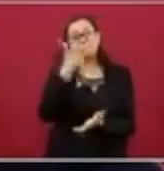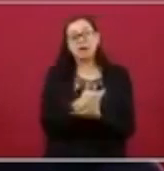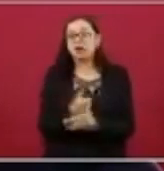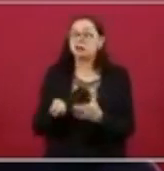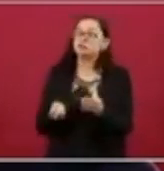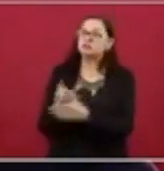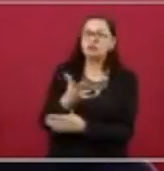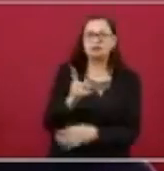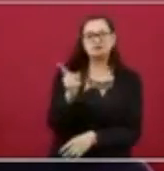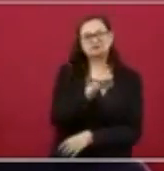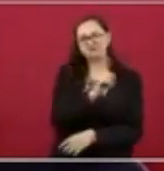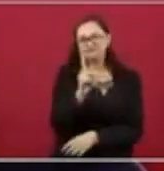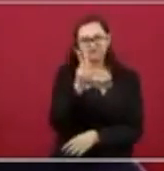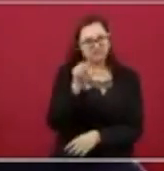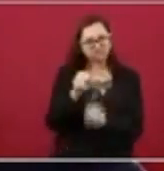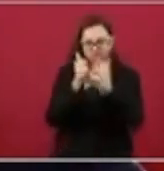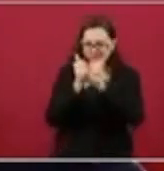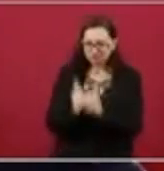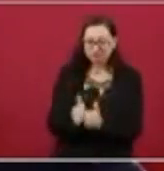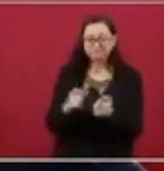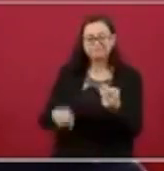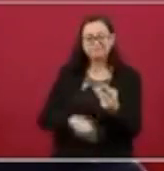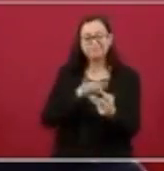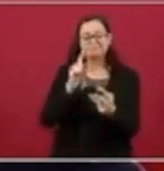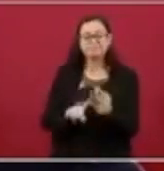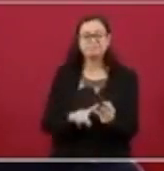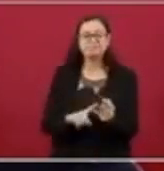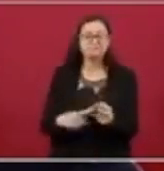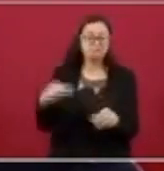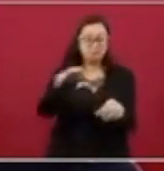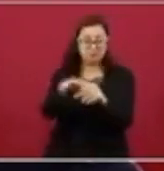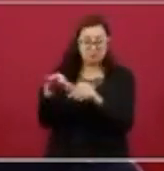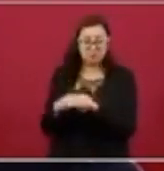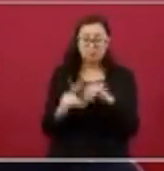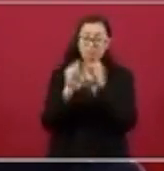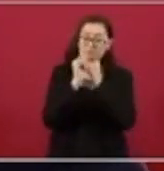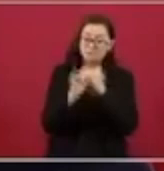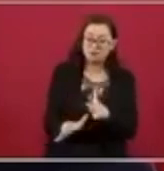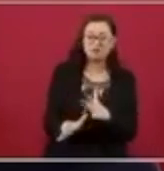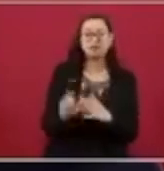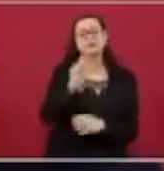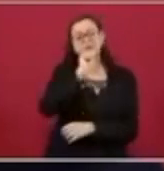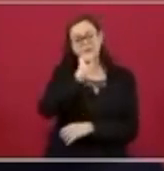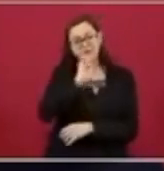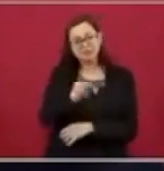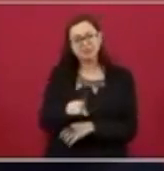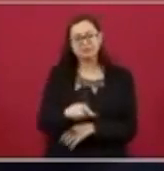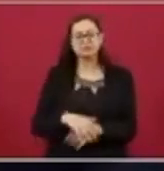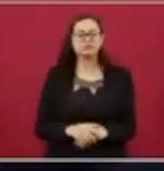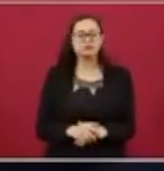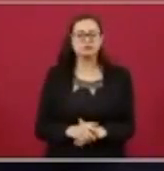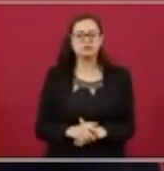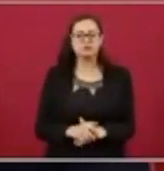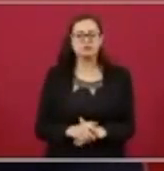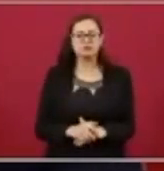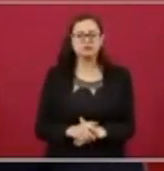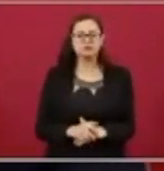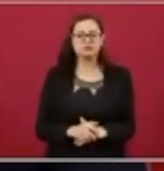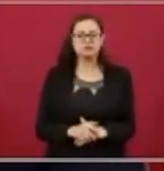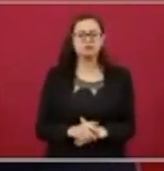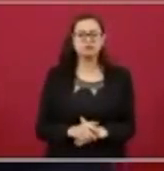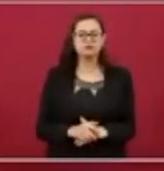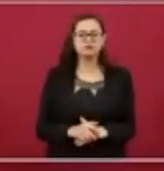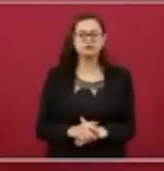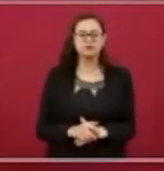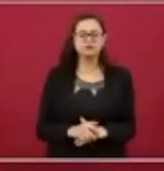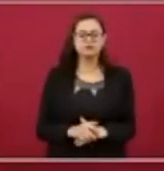de los legisladores de las probables modificaciones a la Constitución y que con el cambio que plantea su gobierno debe haber transparencia. Somos respetuosos de